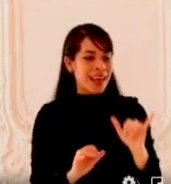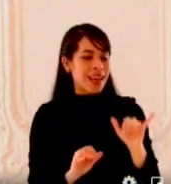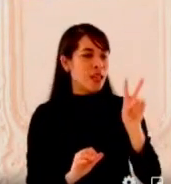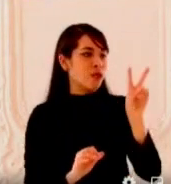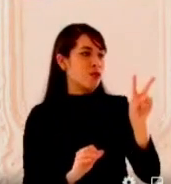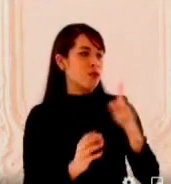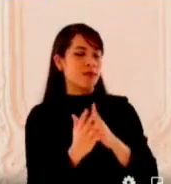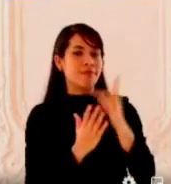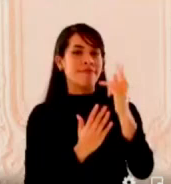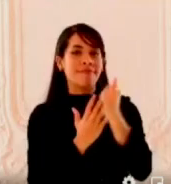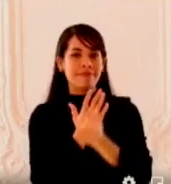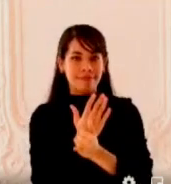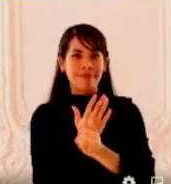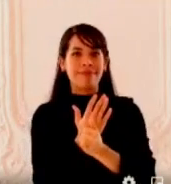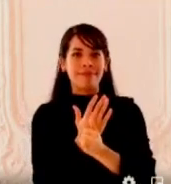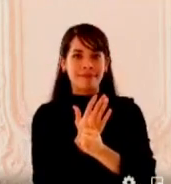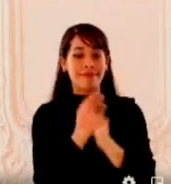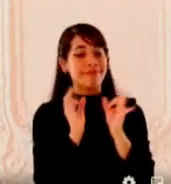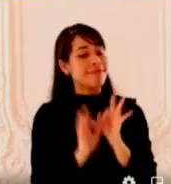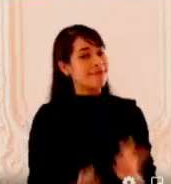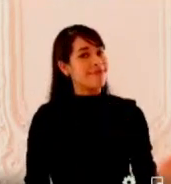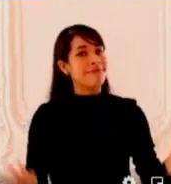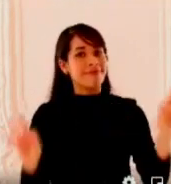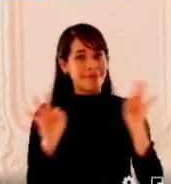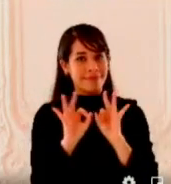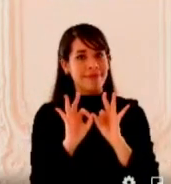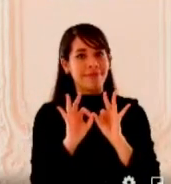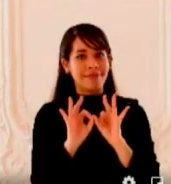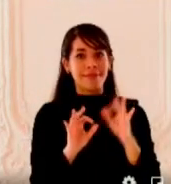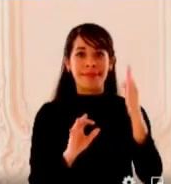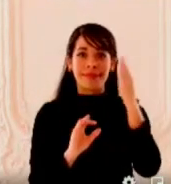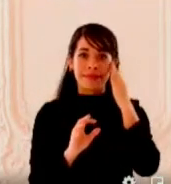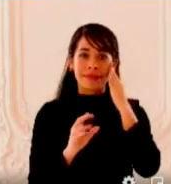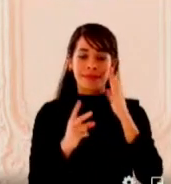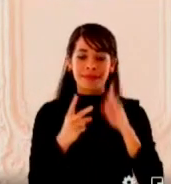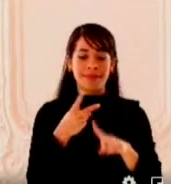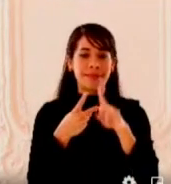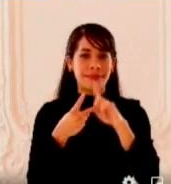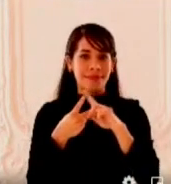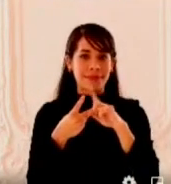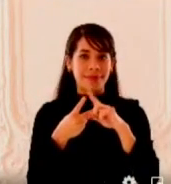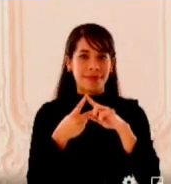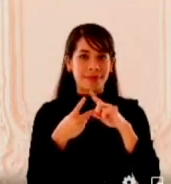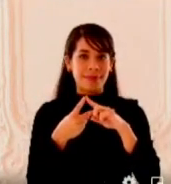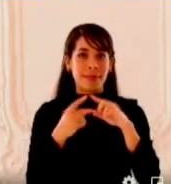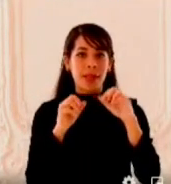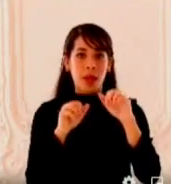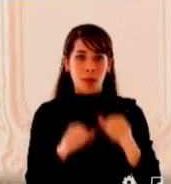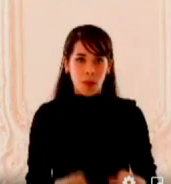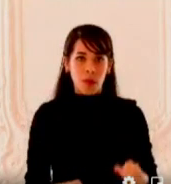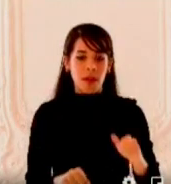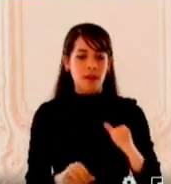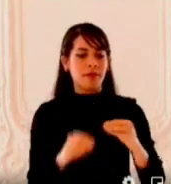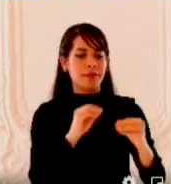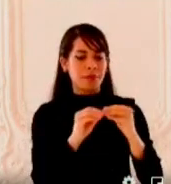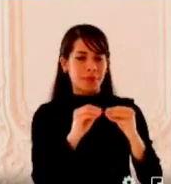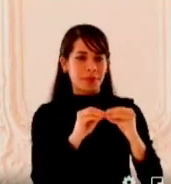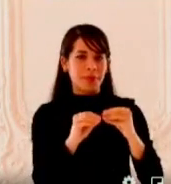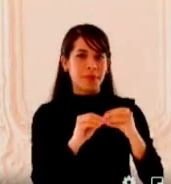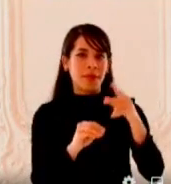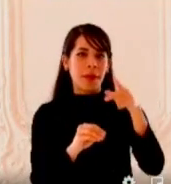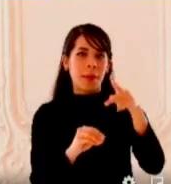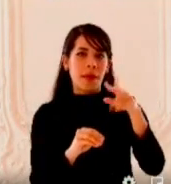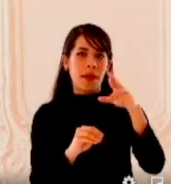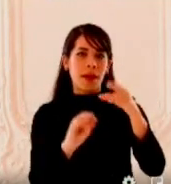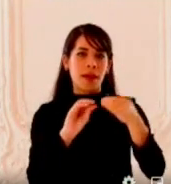cabo, que son proyectos estratégicos. En el caso de la extensión o la culminación de la PR-10, entiendo que eso es algo